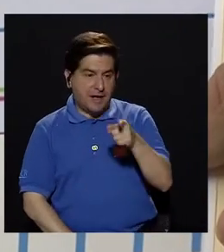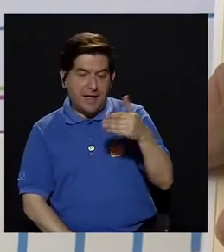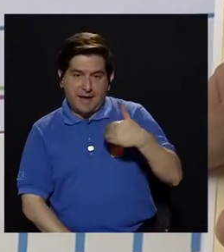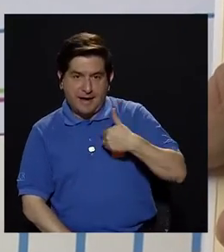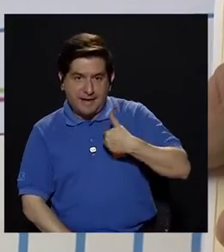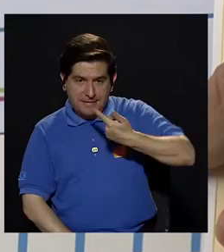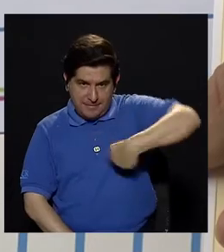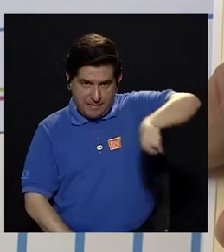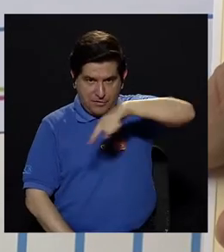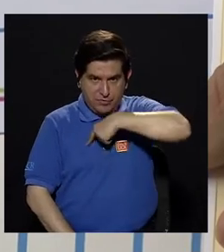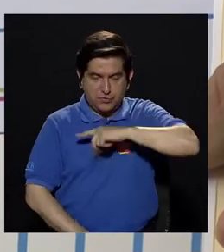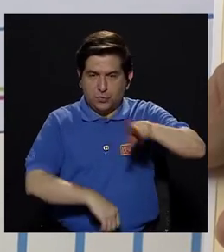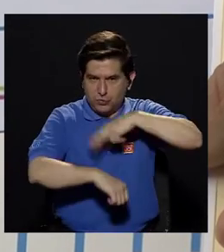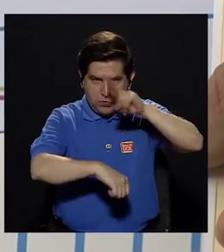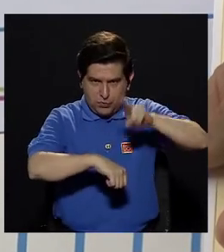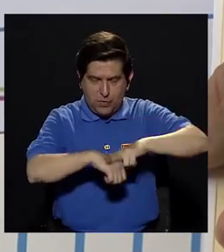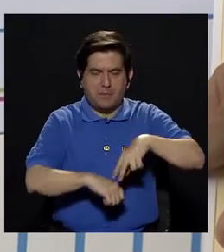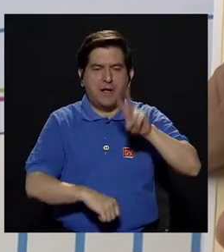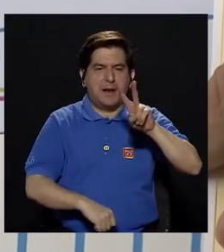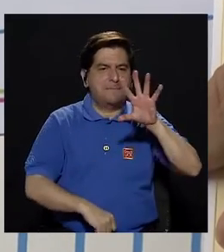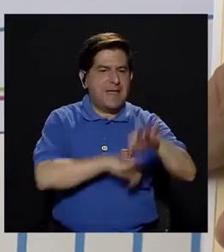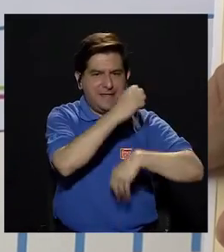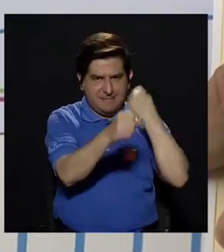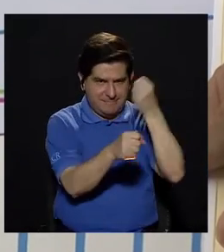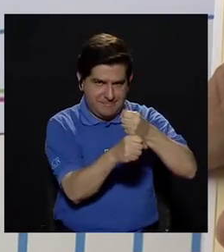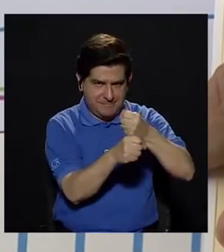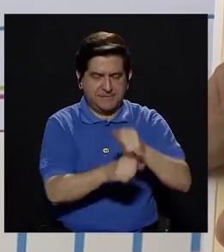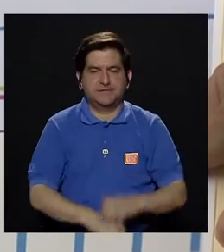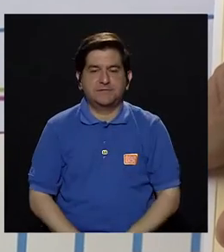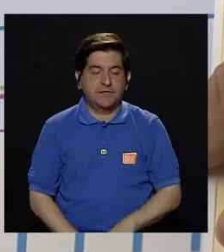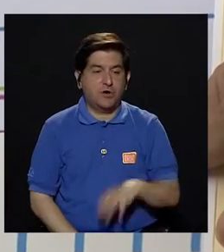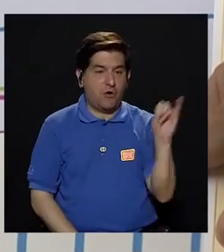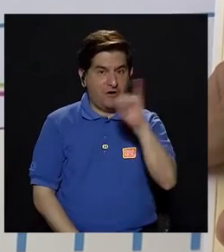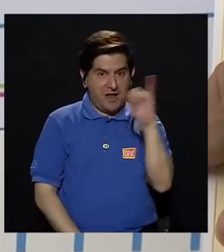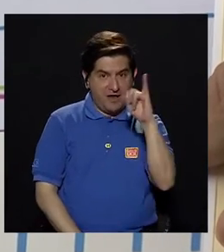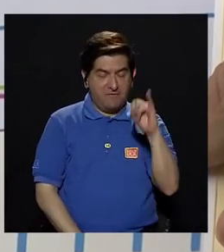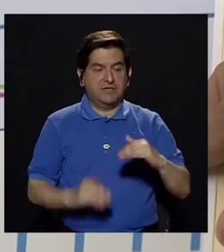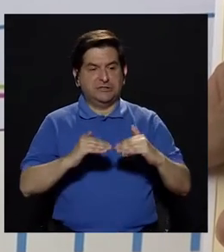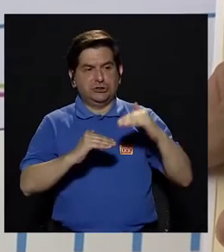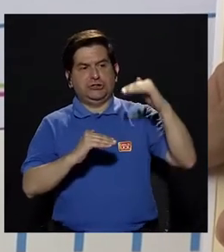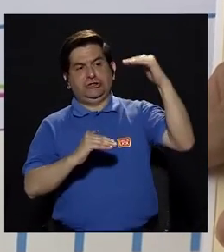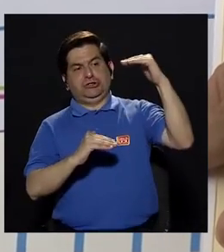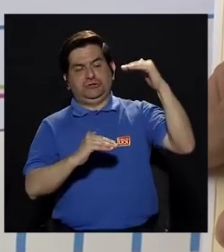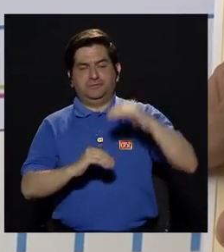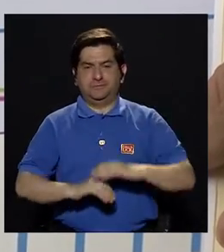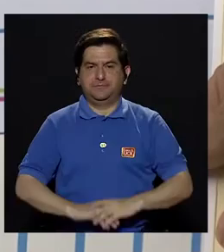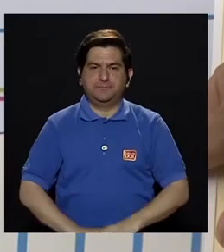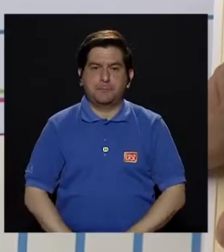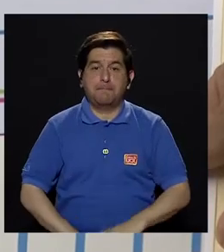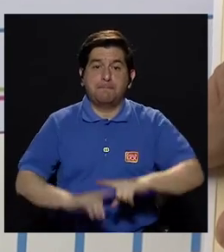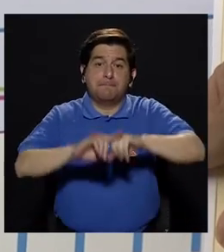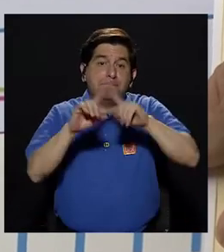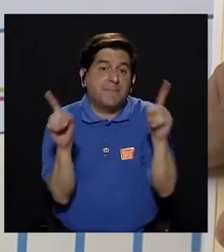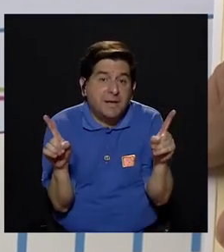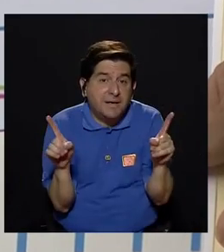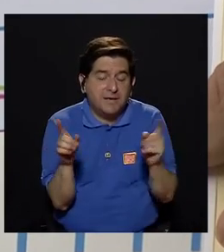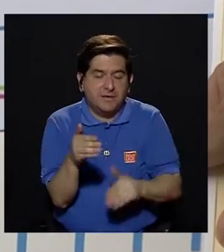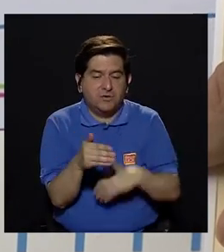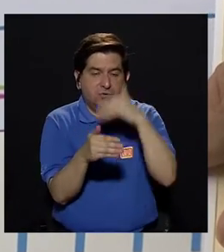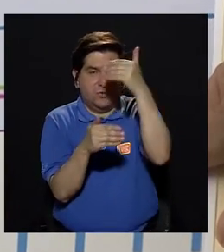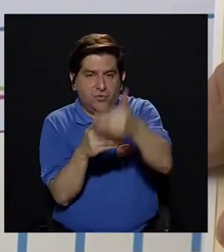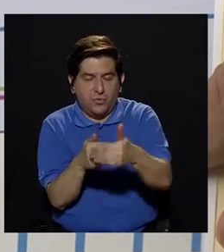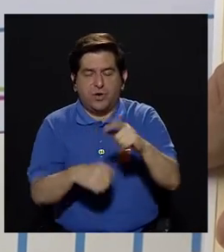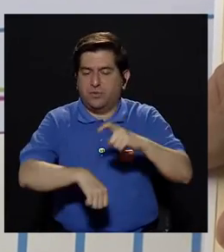tenemos, generalmente hasta los 25 años, ¿verdad? Esta infección es alta. Pero entonces,